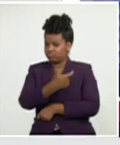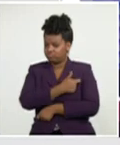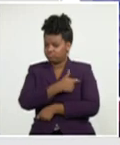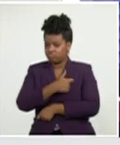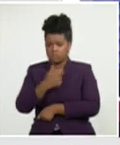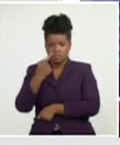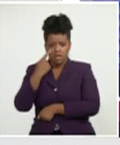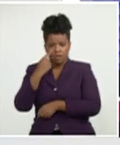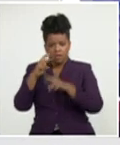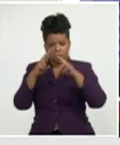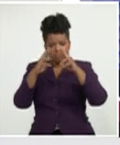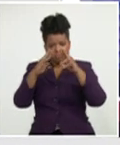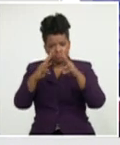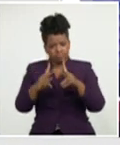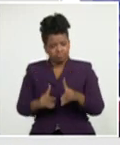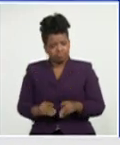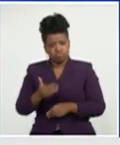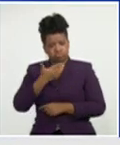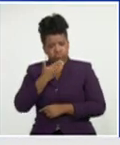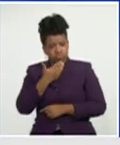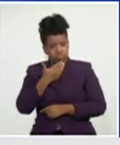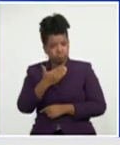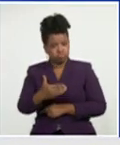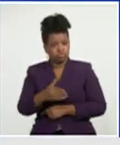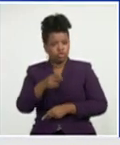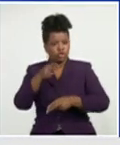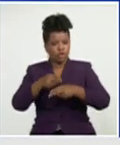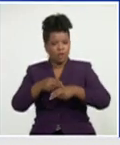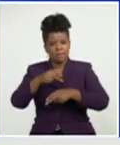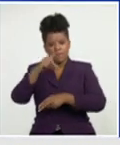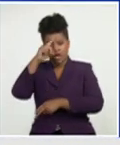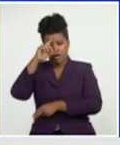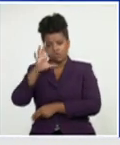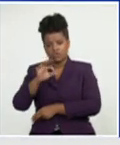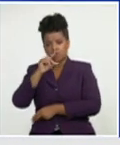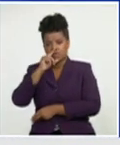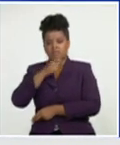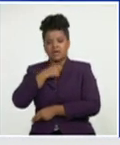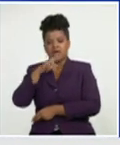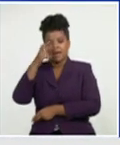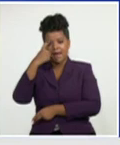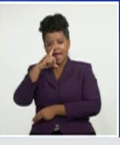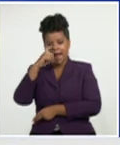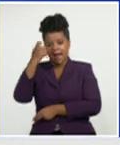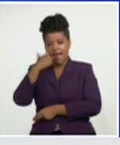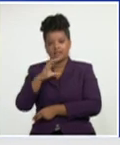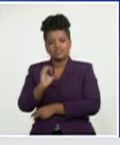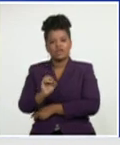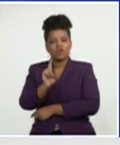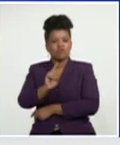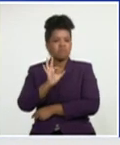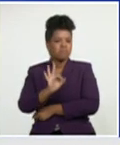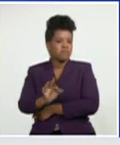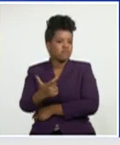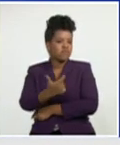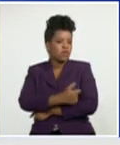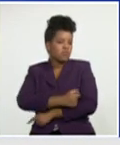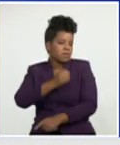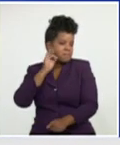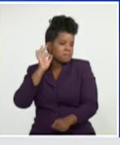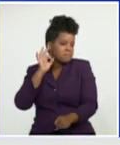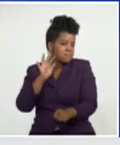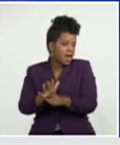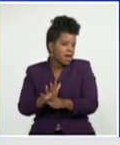buenos resultados. Es Soberana 01, digamos que la iniciadora de las soberanas en el